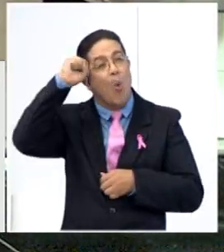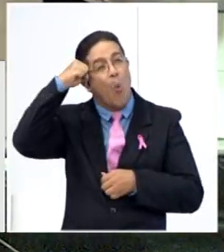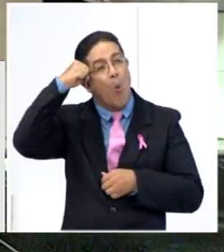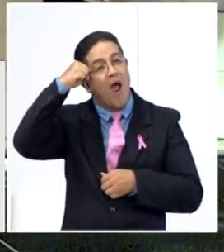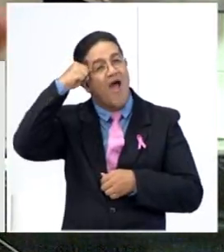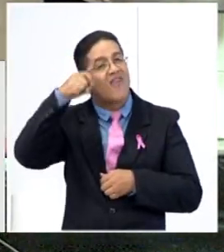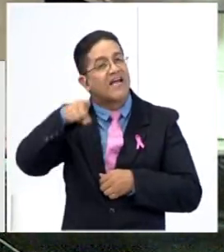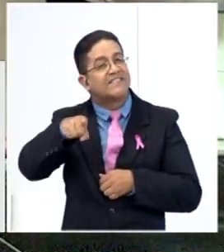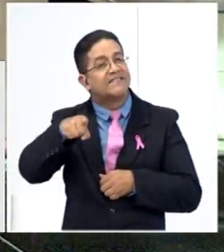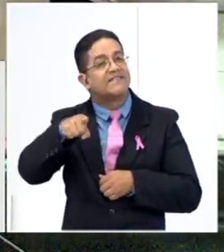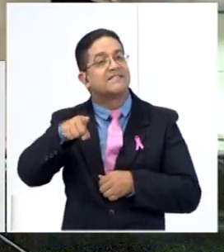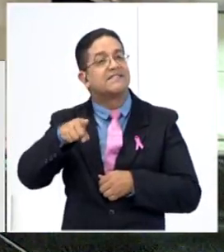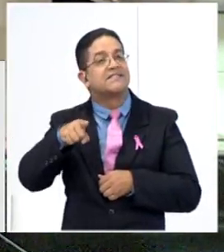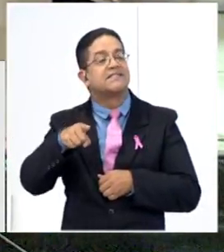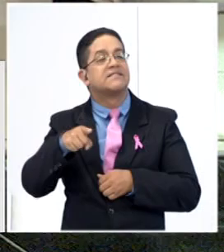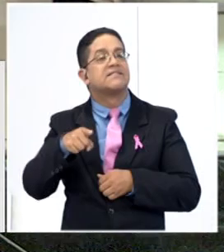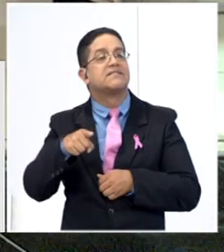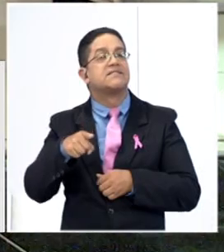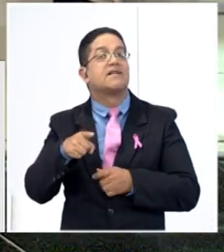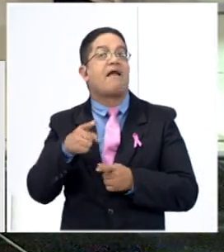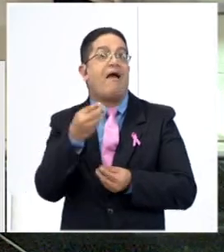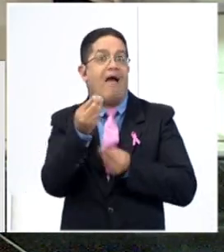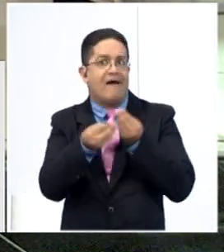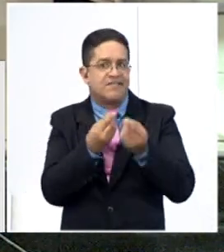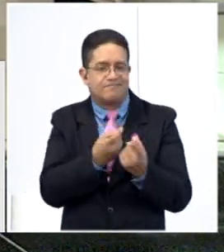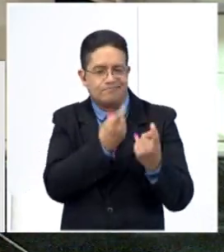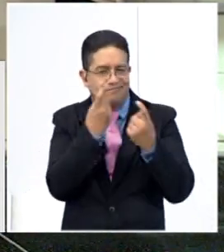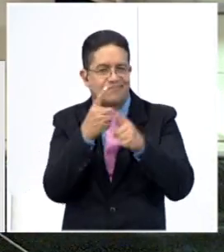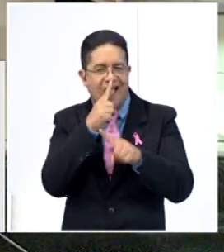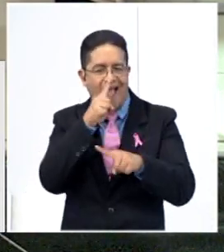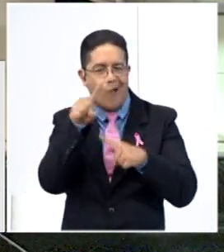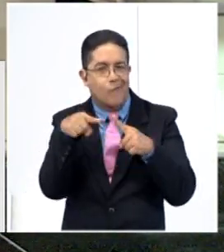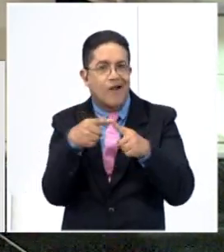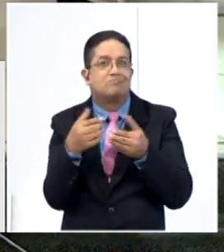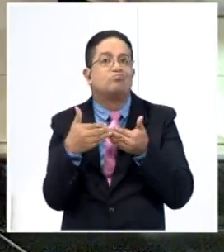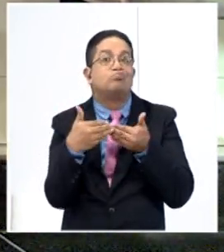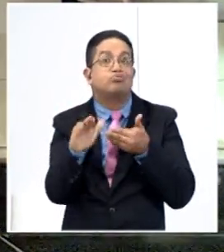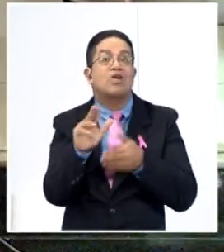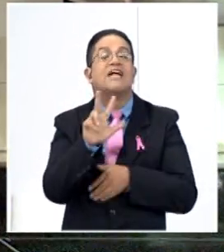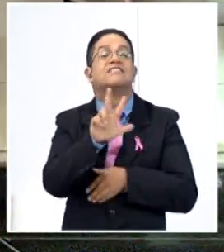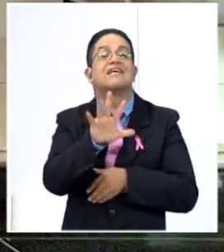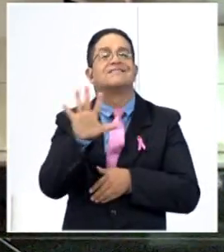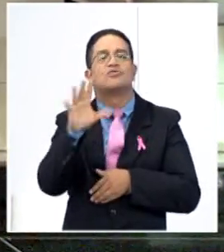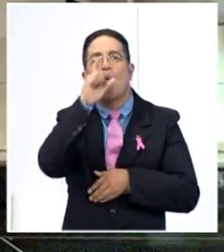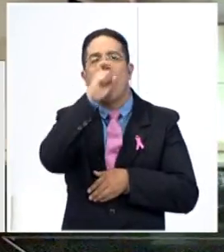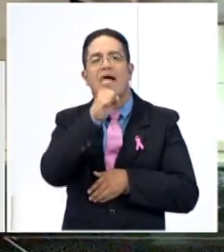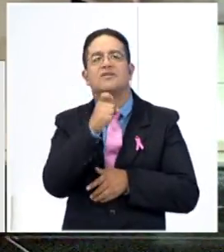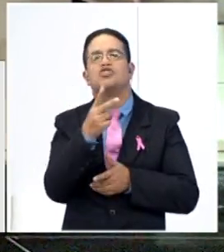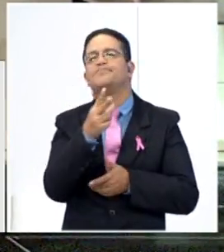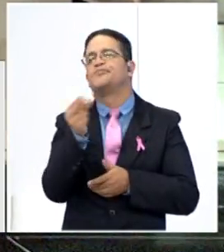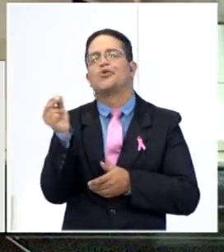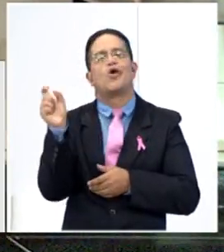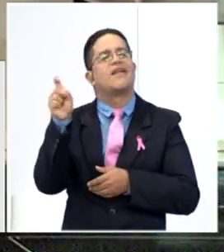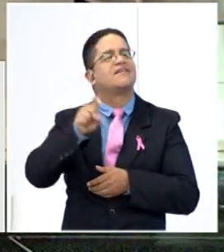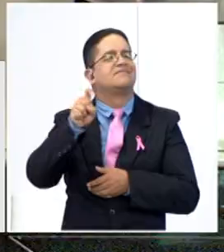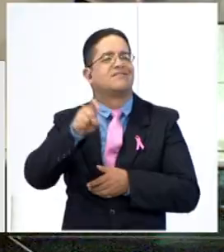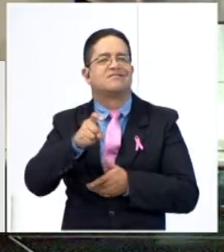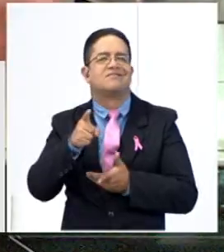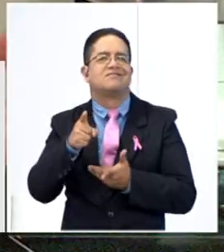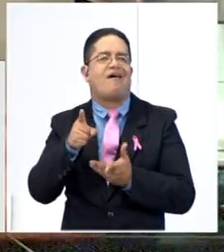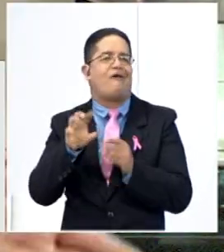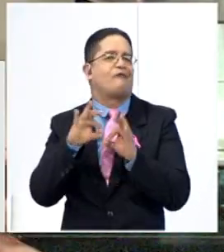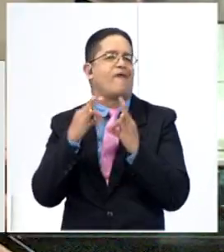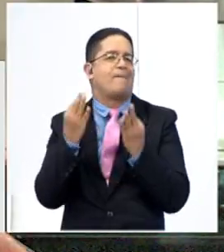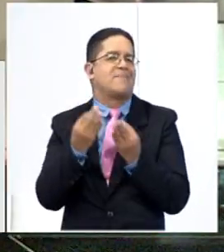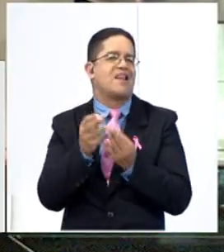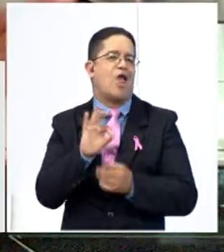y practicarse ese estudio anualmente, a partir de los 35 años. No es necesario tener síntomas y bueno, ya ahí